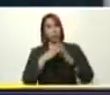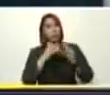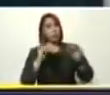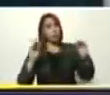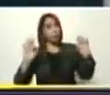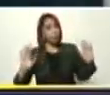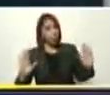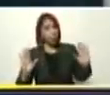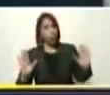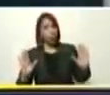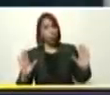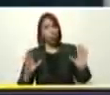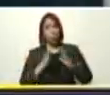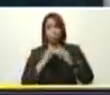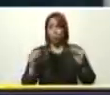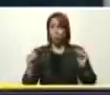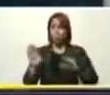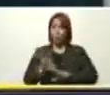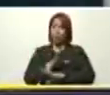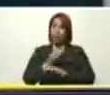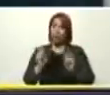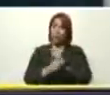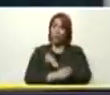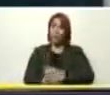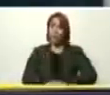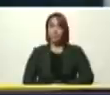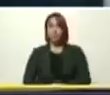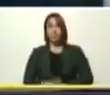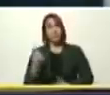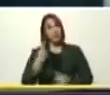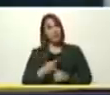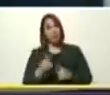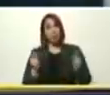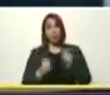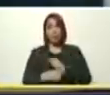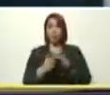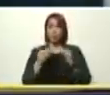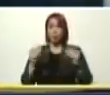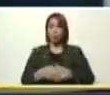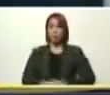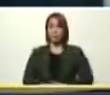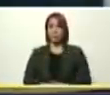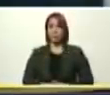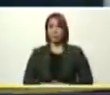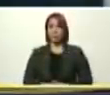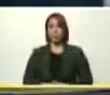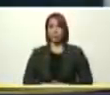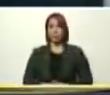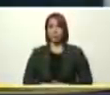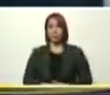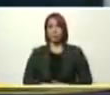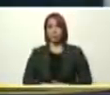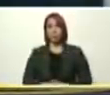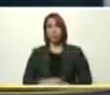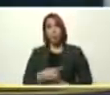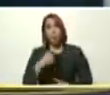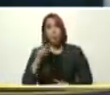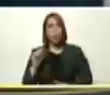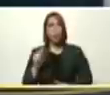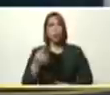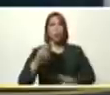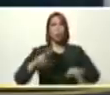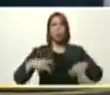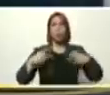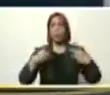todo, todo cambia. Debemos cambiar todo. Es una nueva época